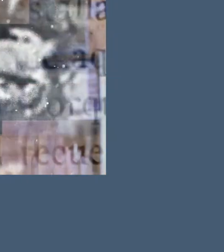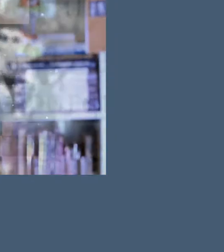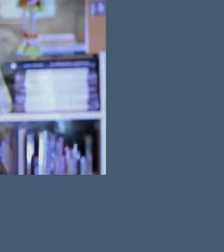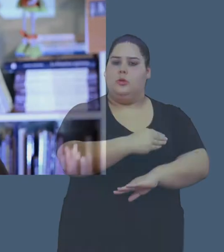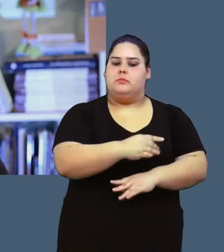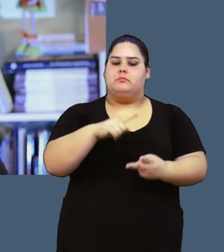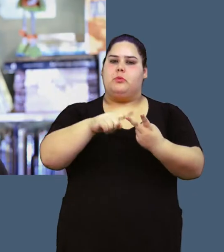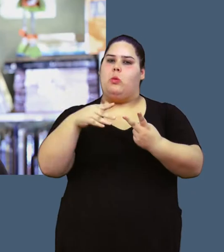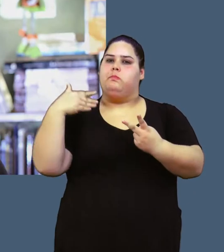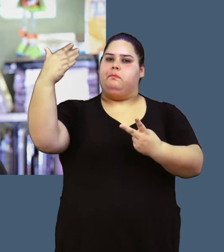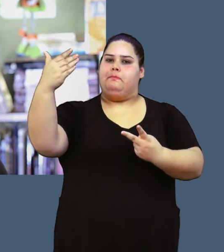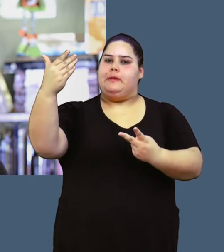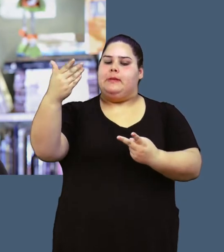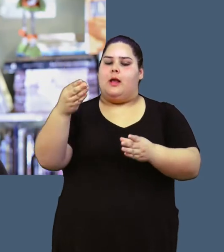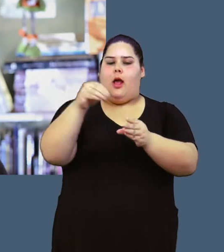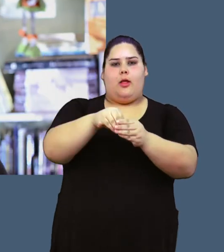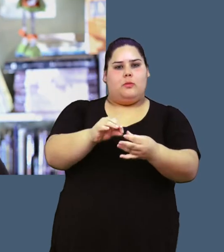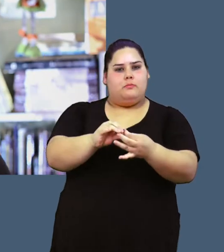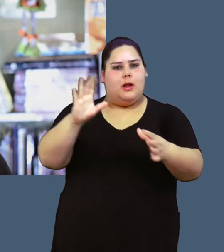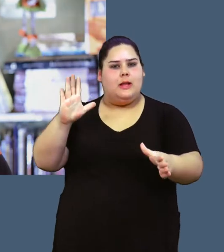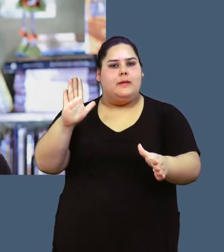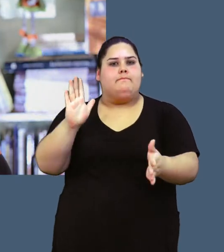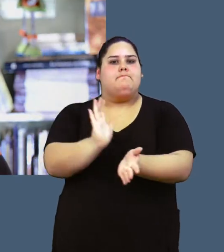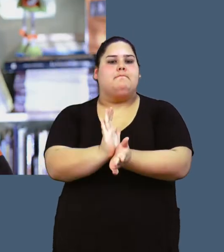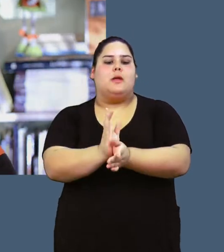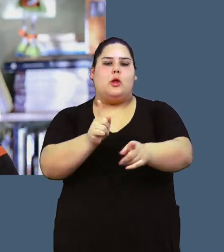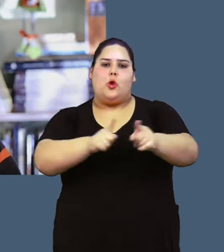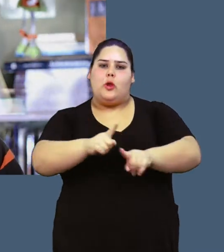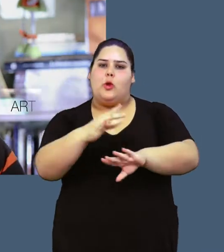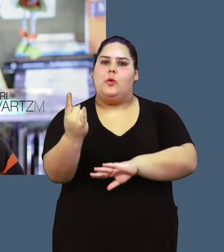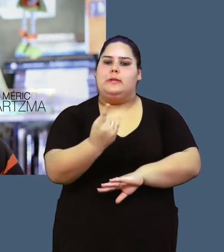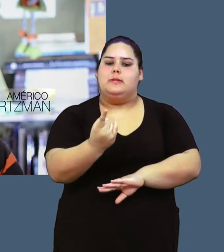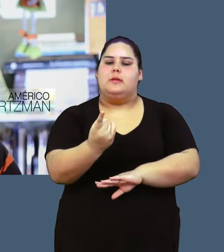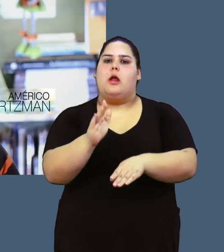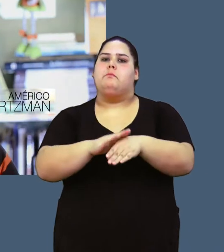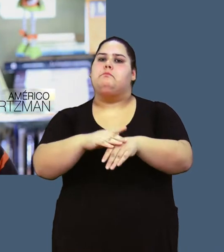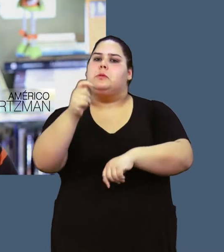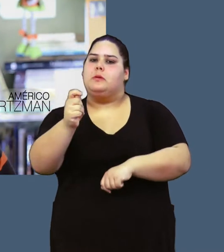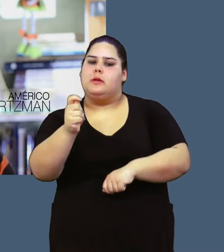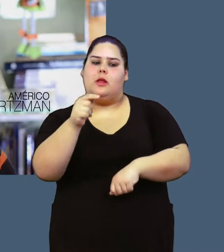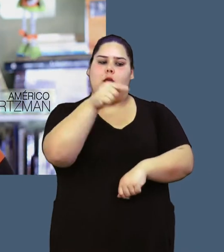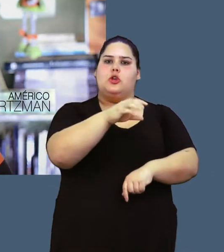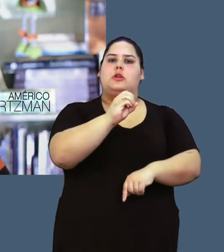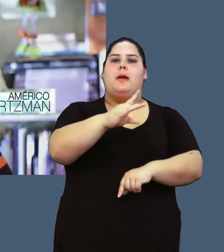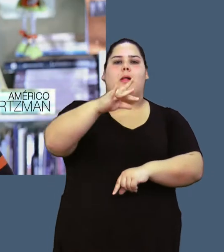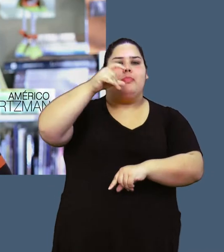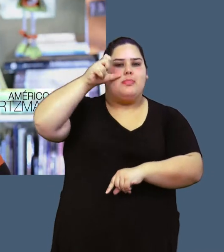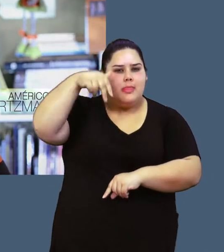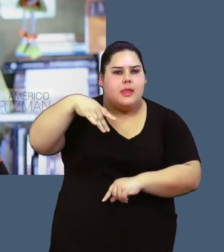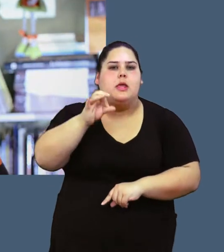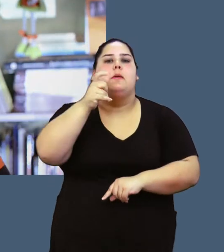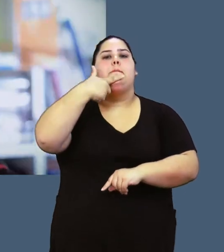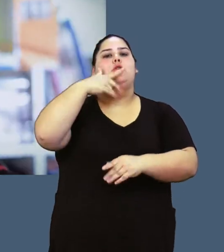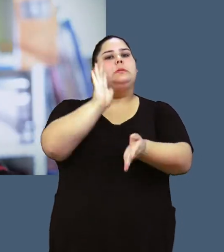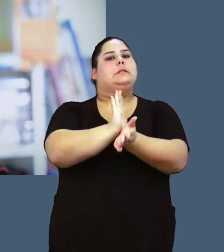La segunda bandera era la de democratizarla internamente, es decir, que el gobierno, que la administración de la universidad